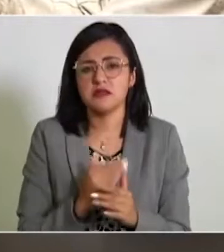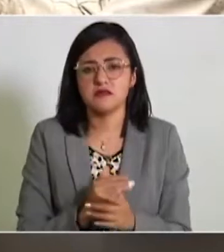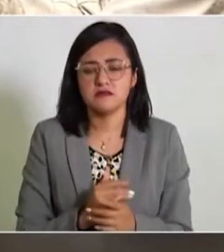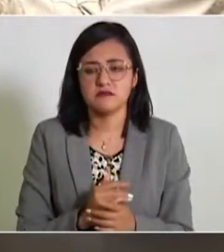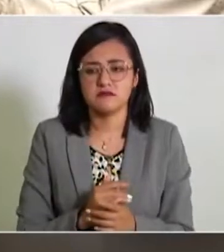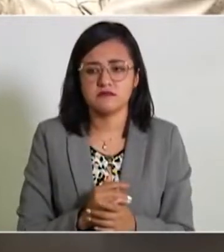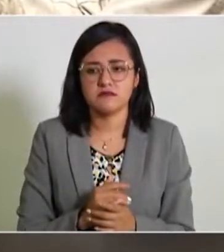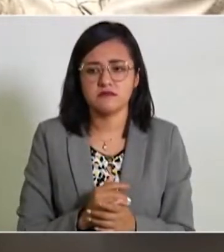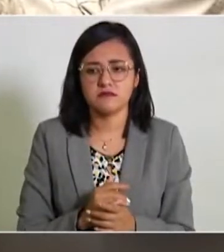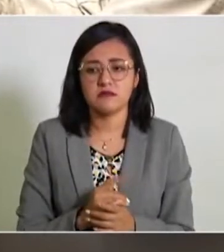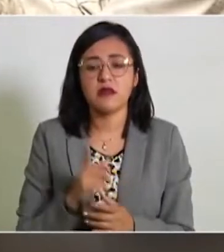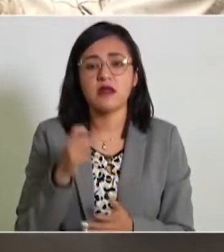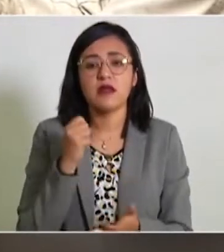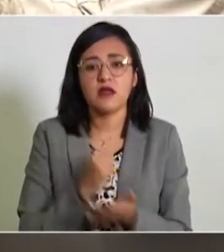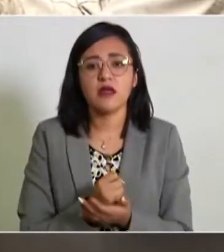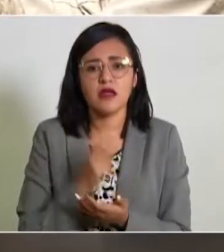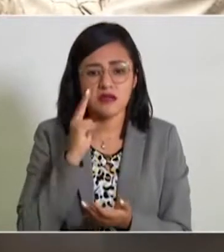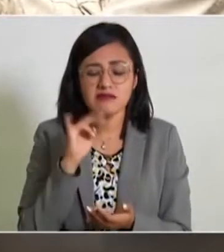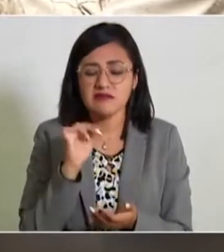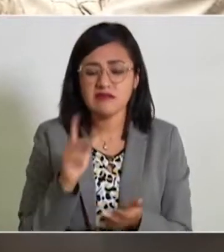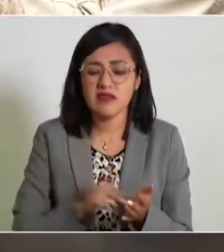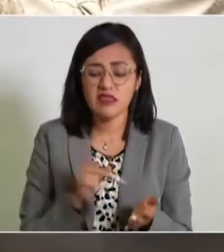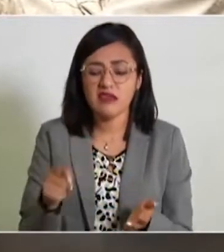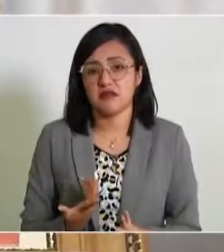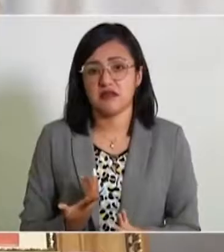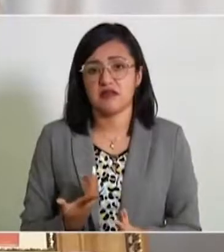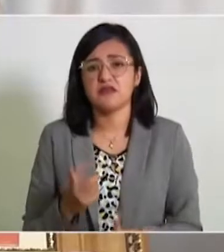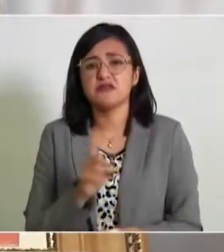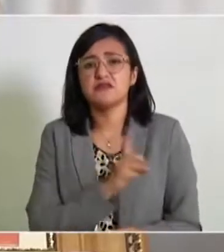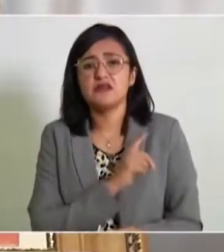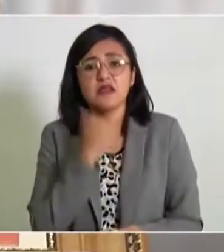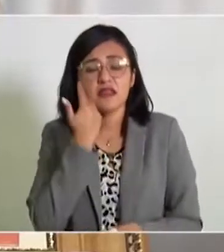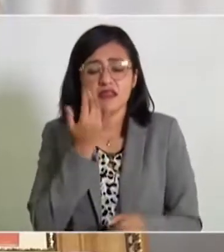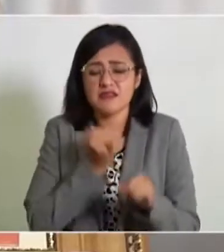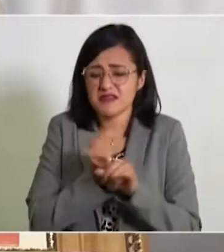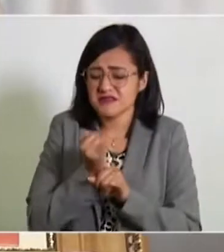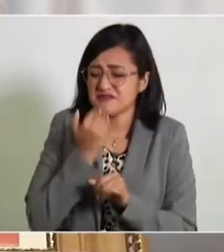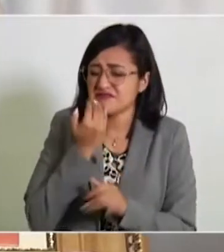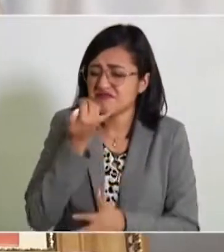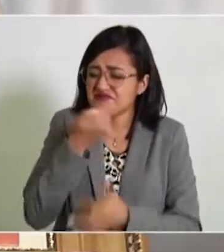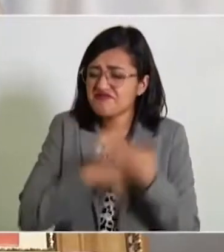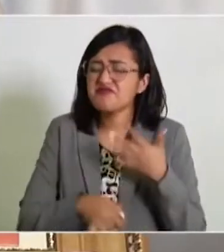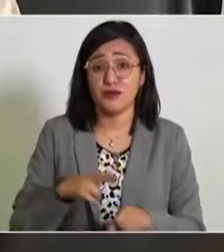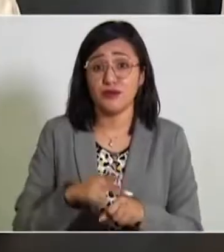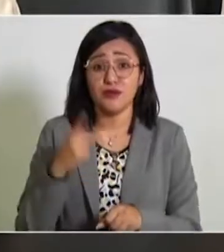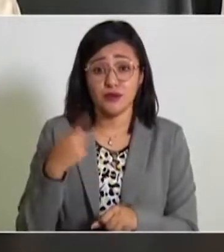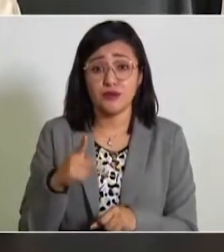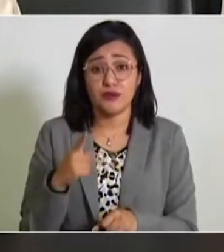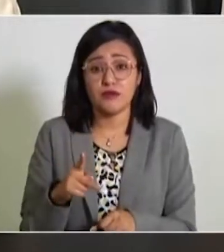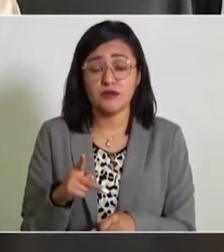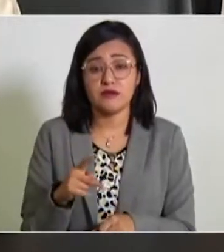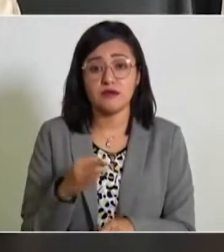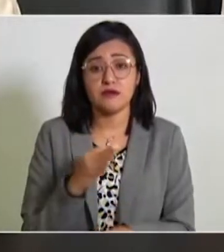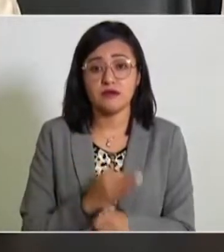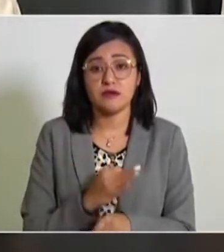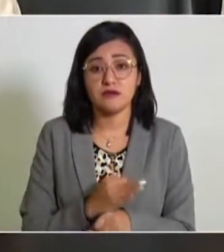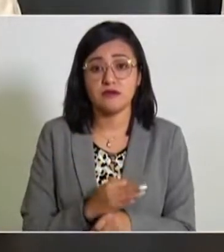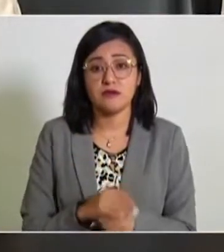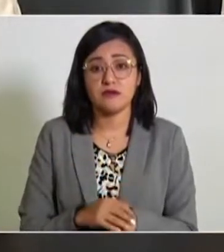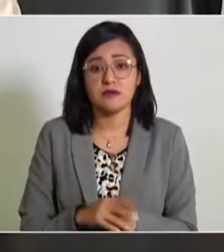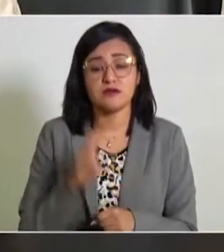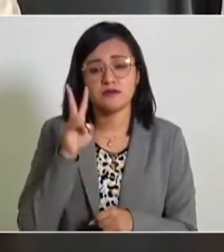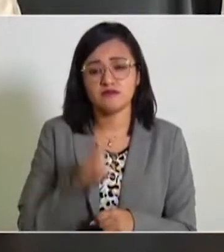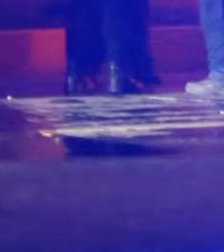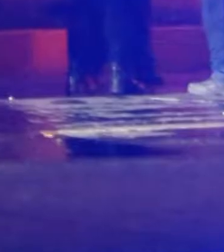en puebla la justicia es igual para todos y todas reitero el gobernador del estado miguel barbosa huerta señaló que el caso de juan carlos